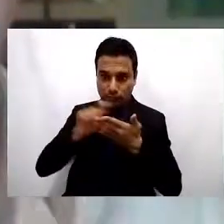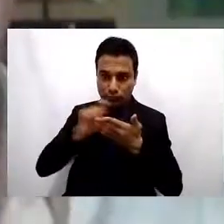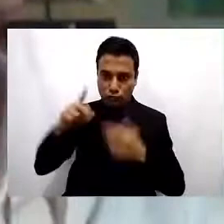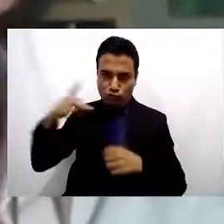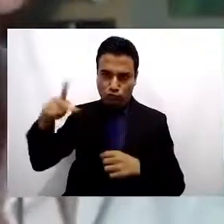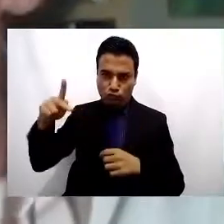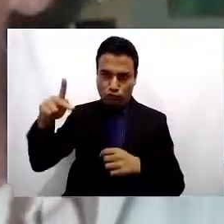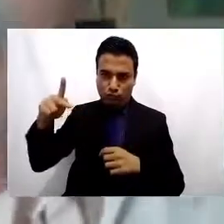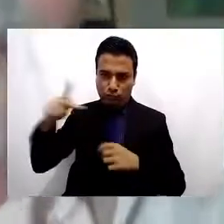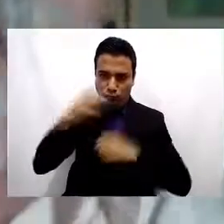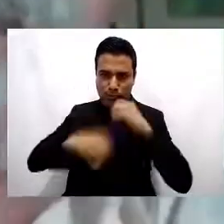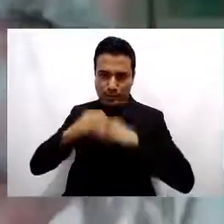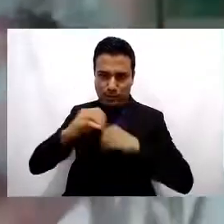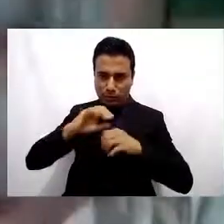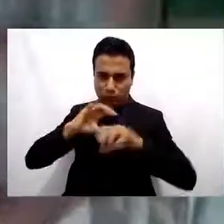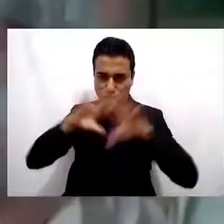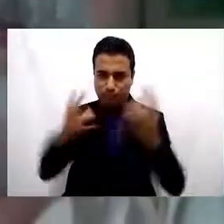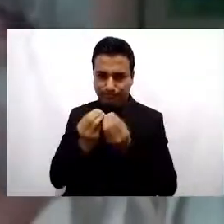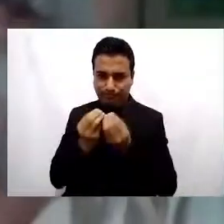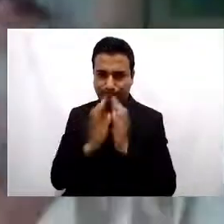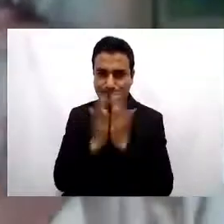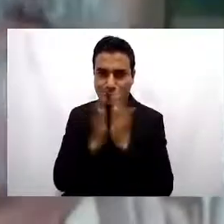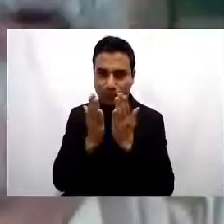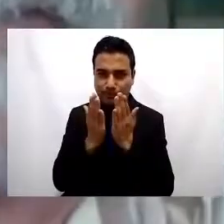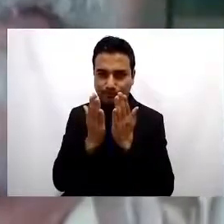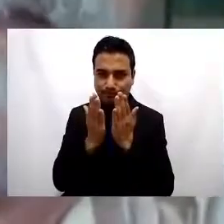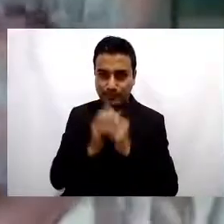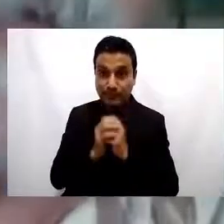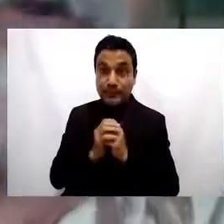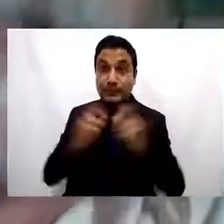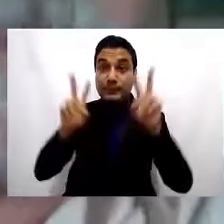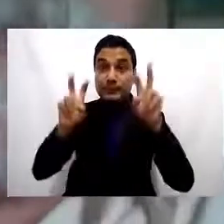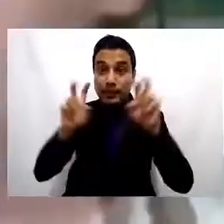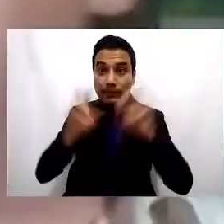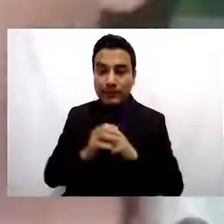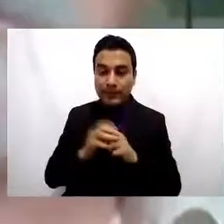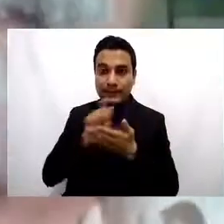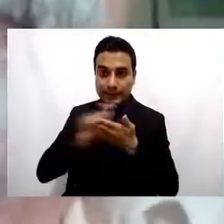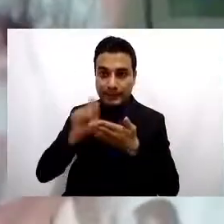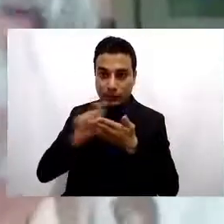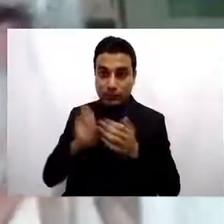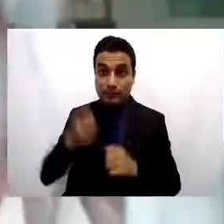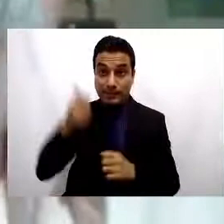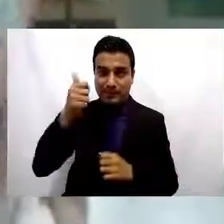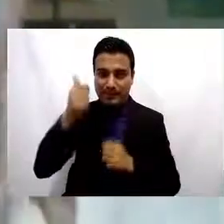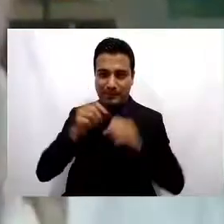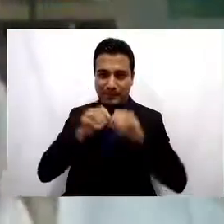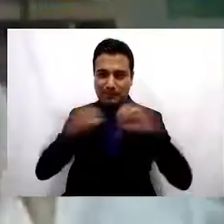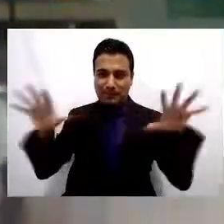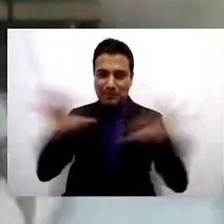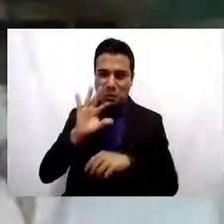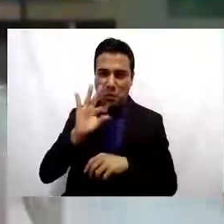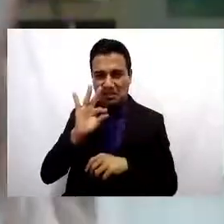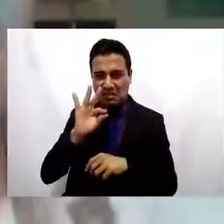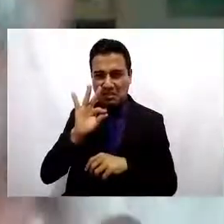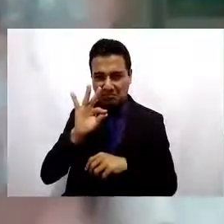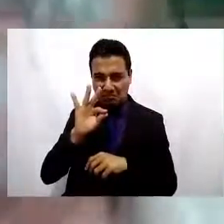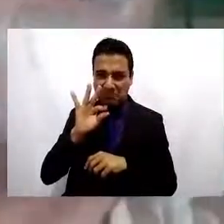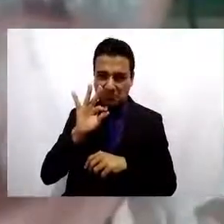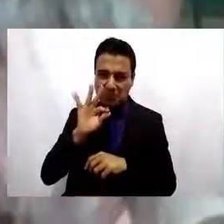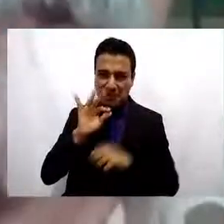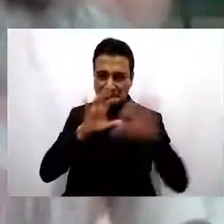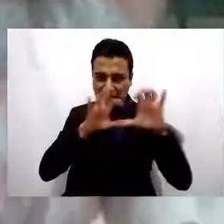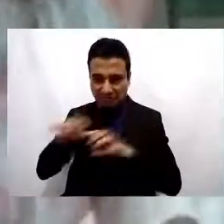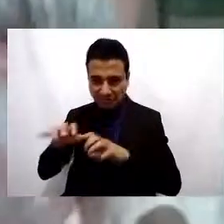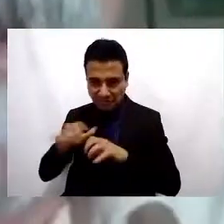investigador en un volumen que se llama Escritos, cuya primera edición tenía unos 40 textos, la segunda 60,